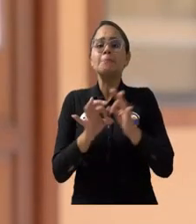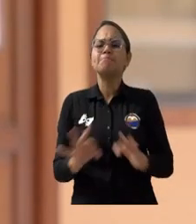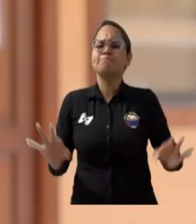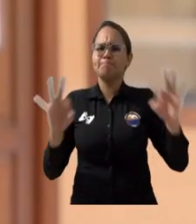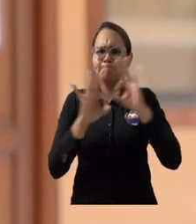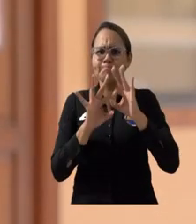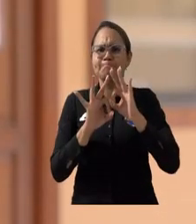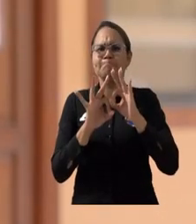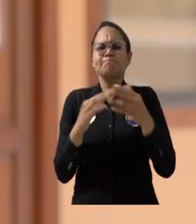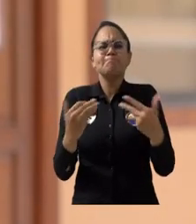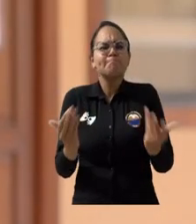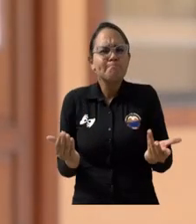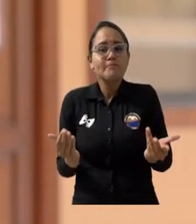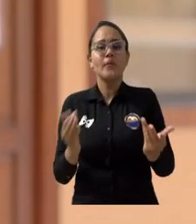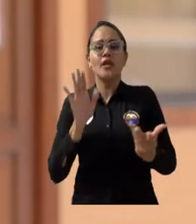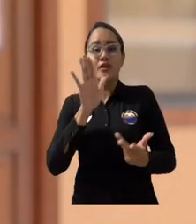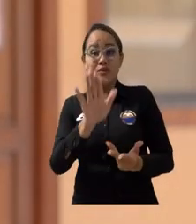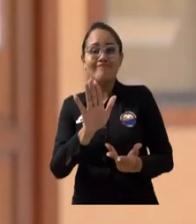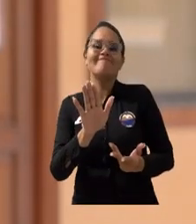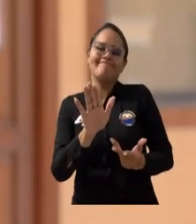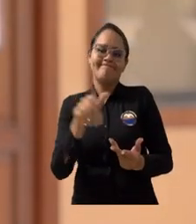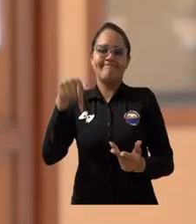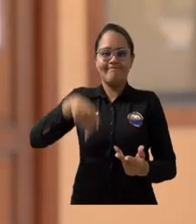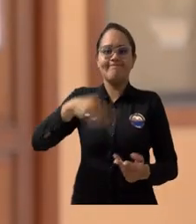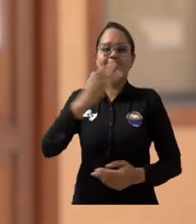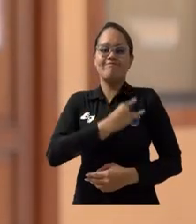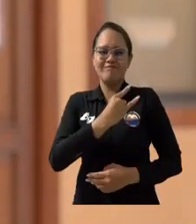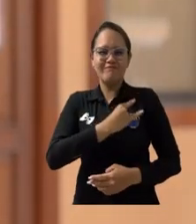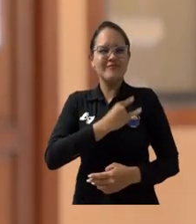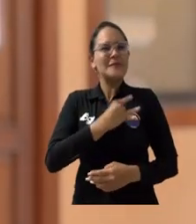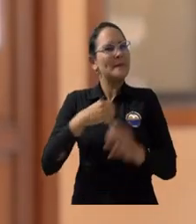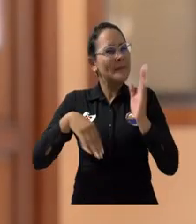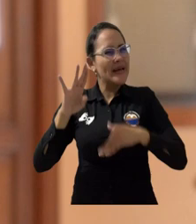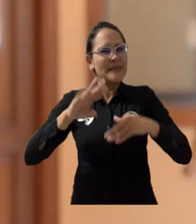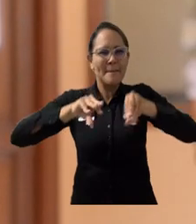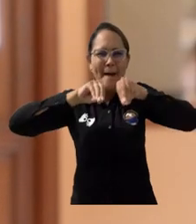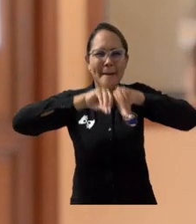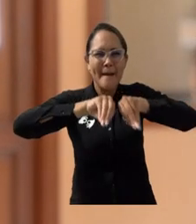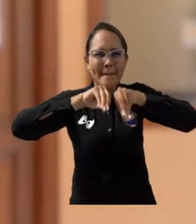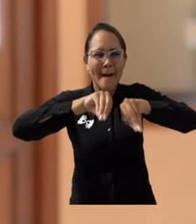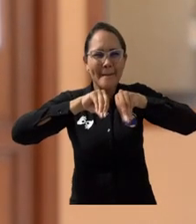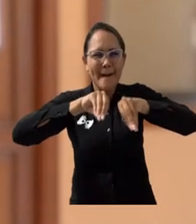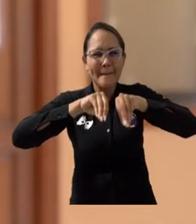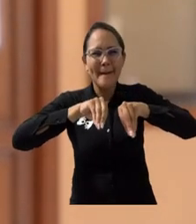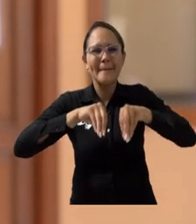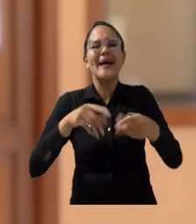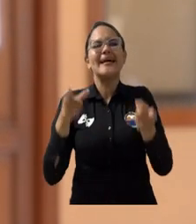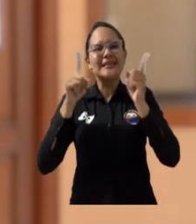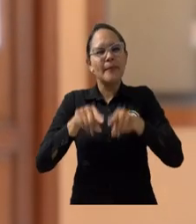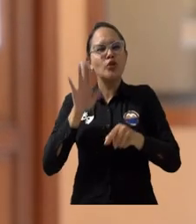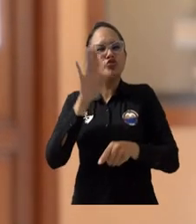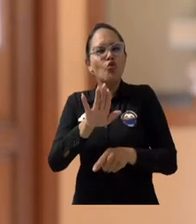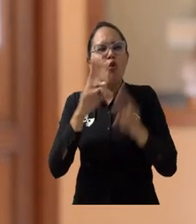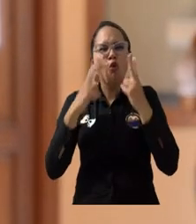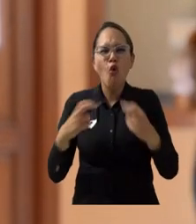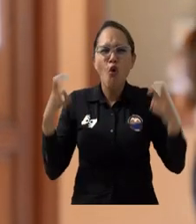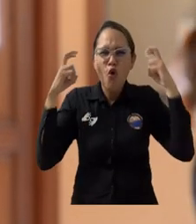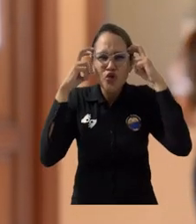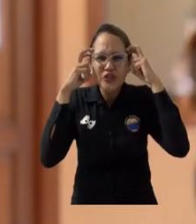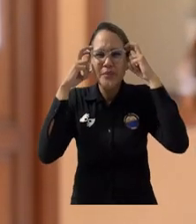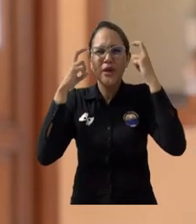Es importante que a través de la academia se comience a sistematizar esos conocimientos